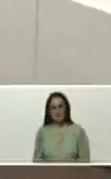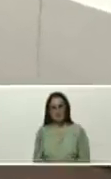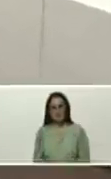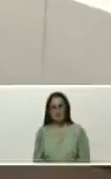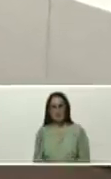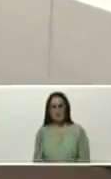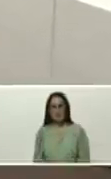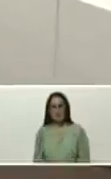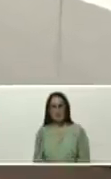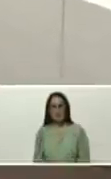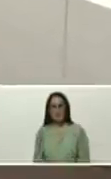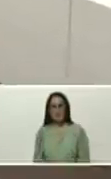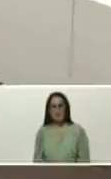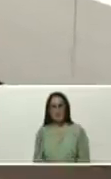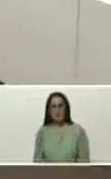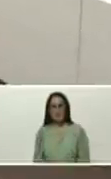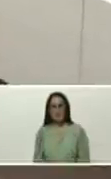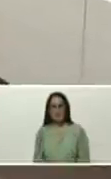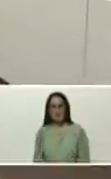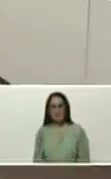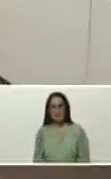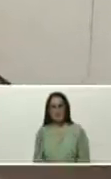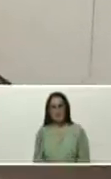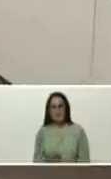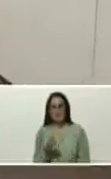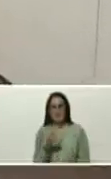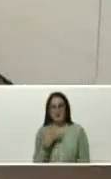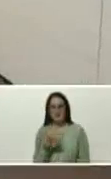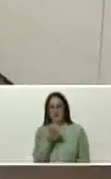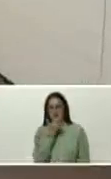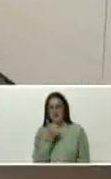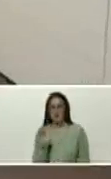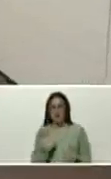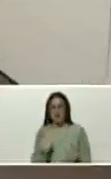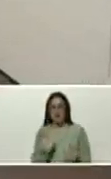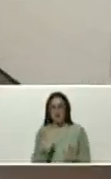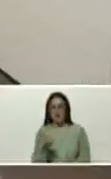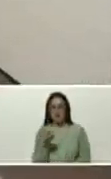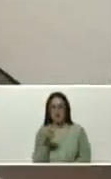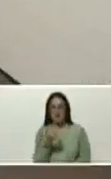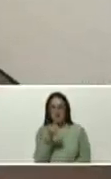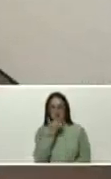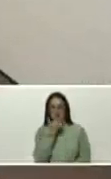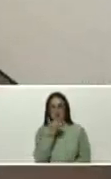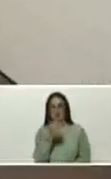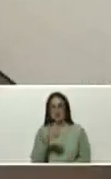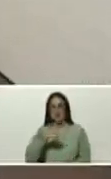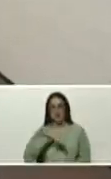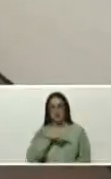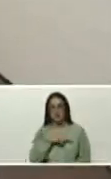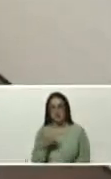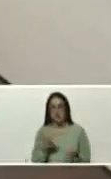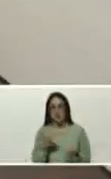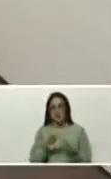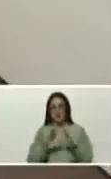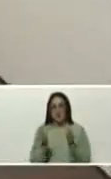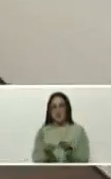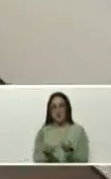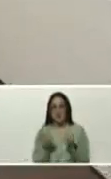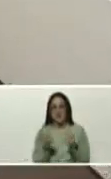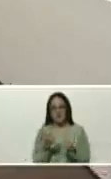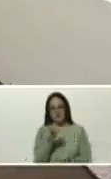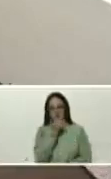genes. Que nadie nos confunda a nosotros. Que nadie se confunda con nosotros. Ni aquí ni en el mundo. Nadie